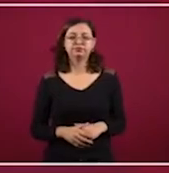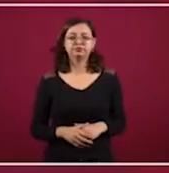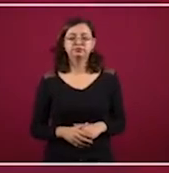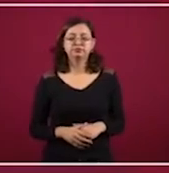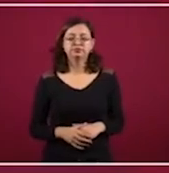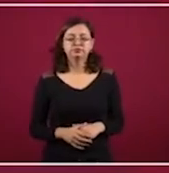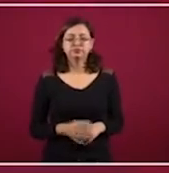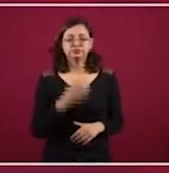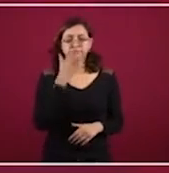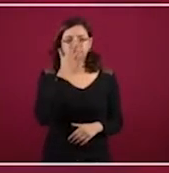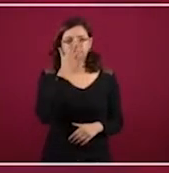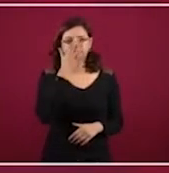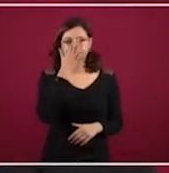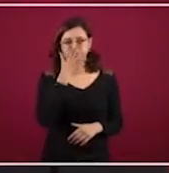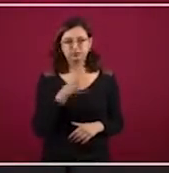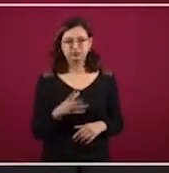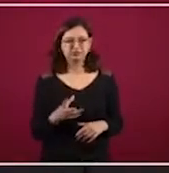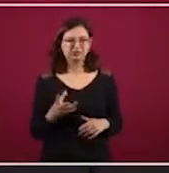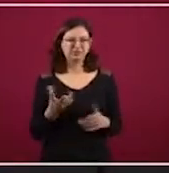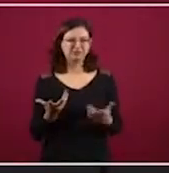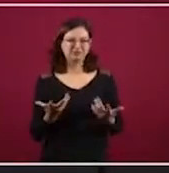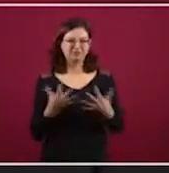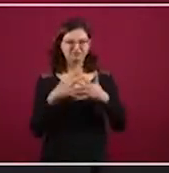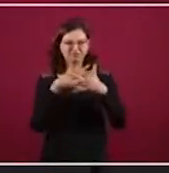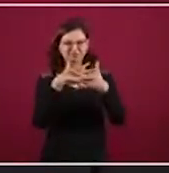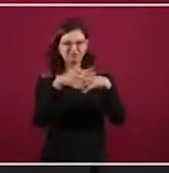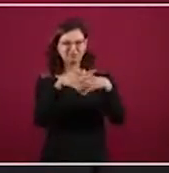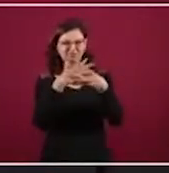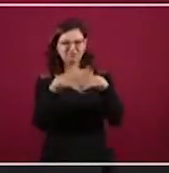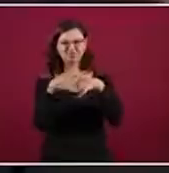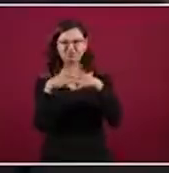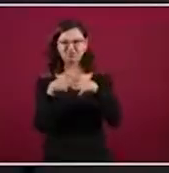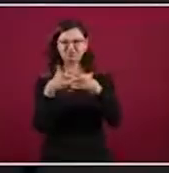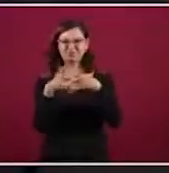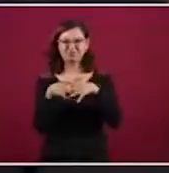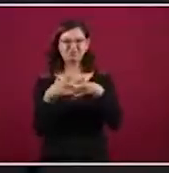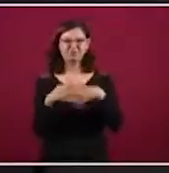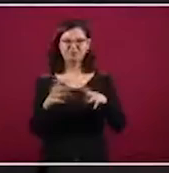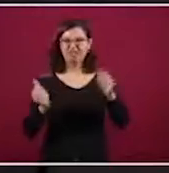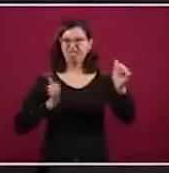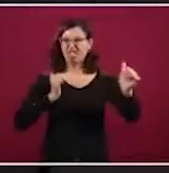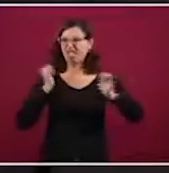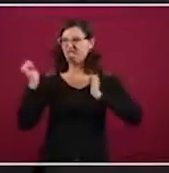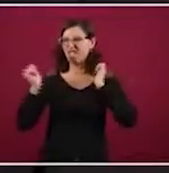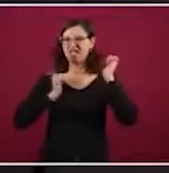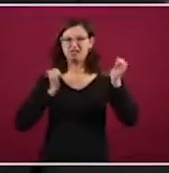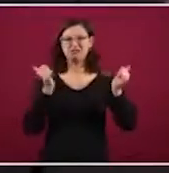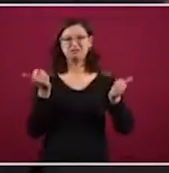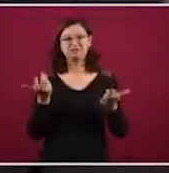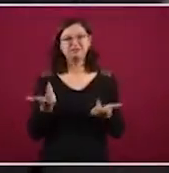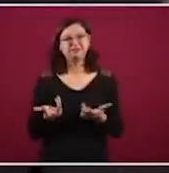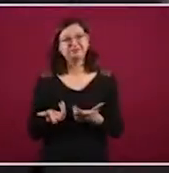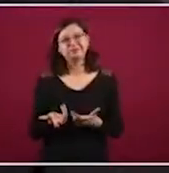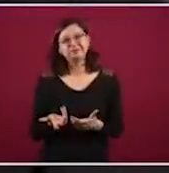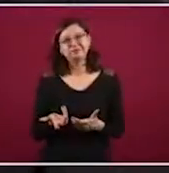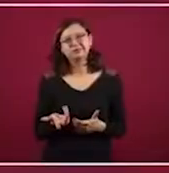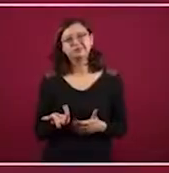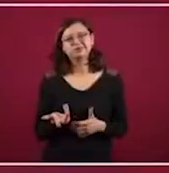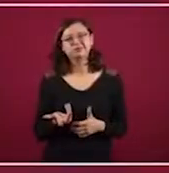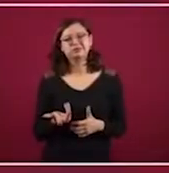el que no se mezclara con el oportunismo